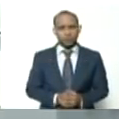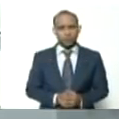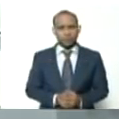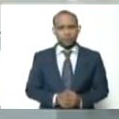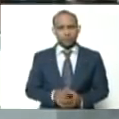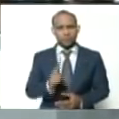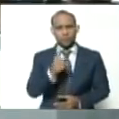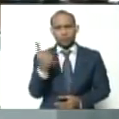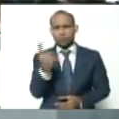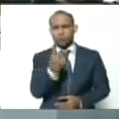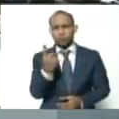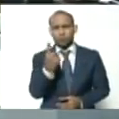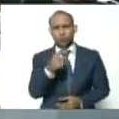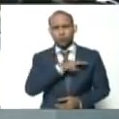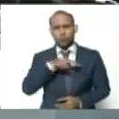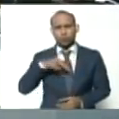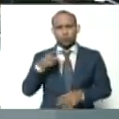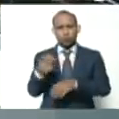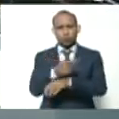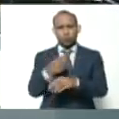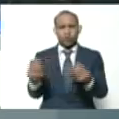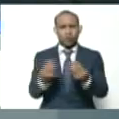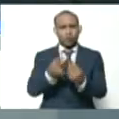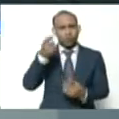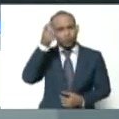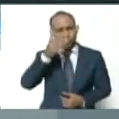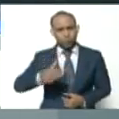No solo debemos gobernar para el pueblo,